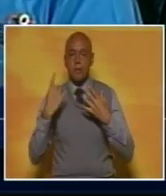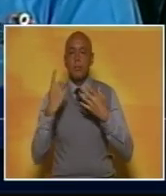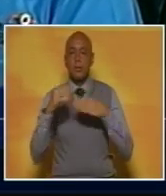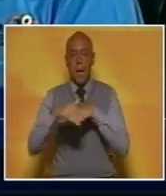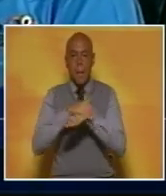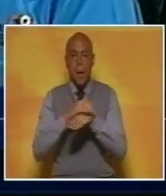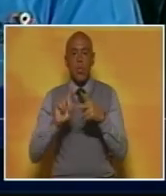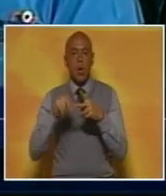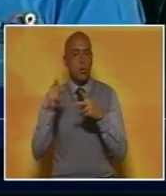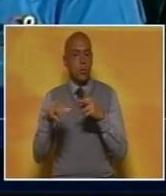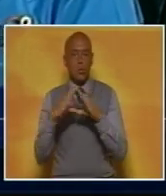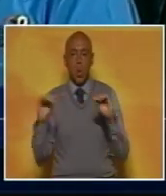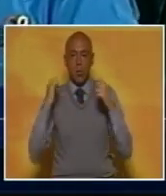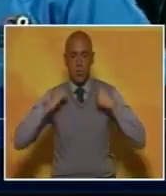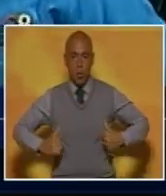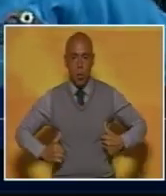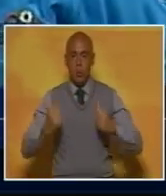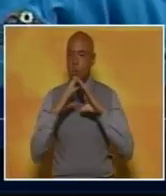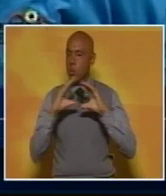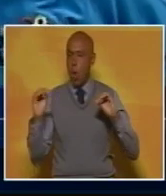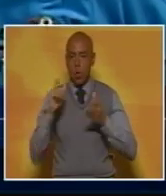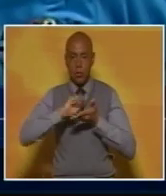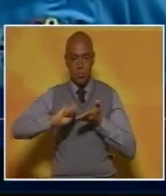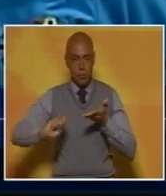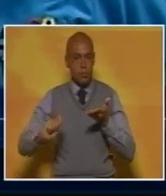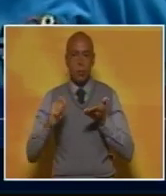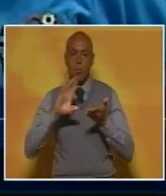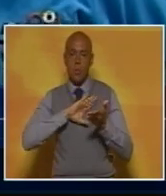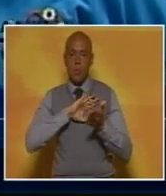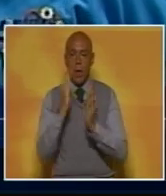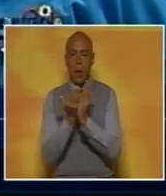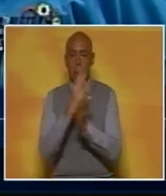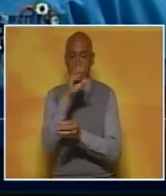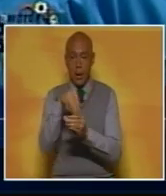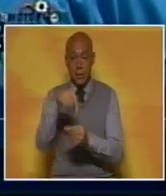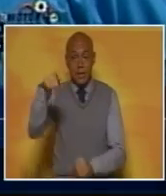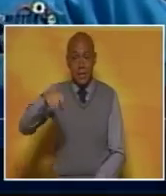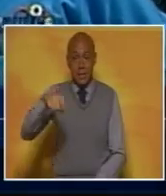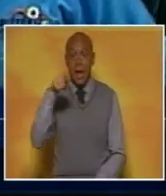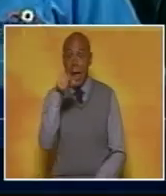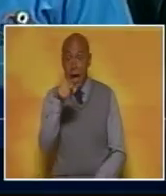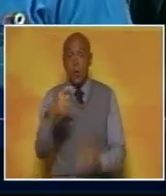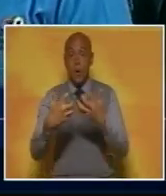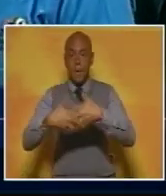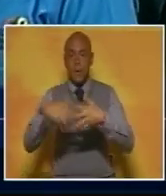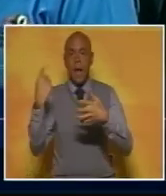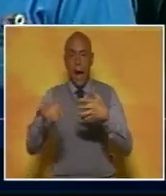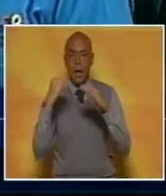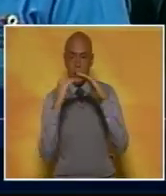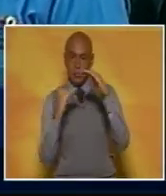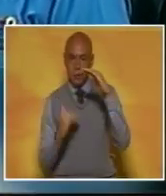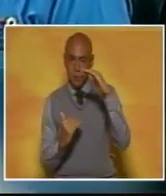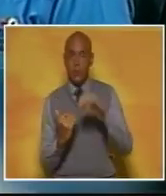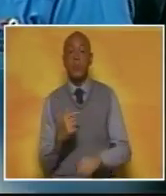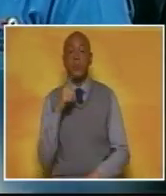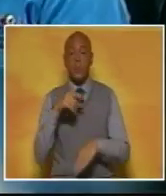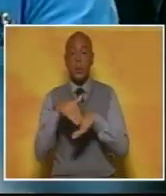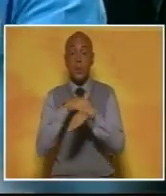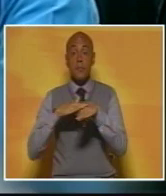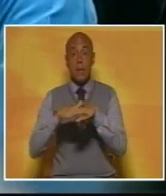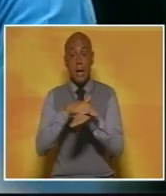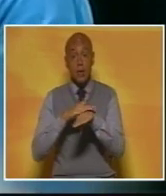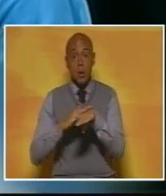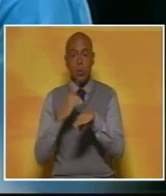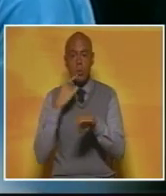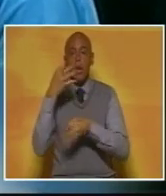con útiles, con todo lo que se necesita en la escuela. Y esas mismas multinacionales tienen su cronograma. El ministro aseveró que